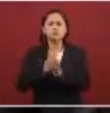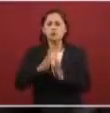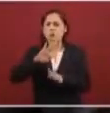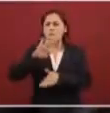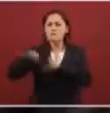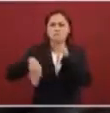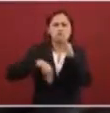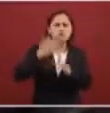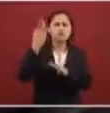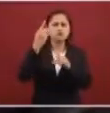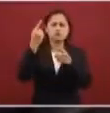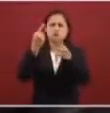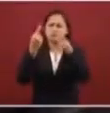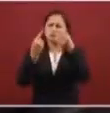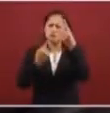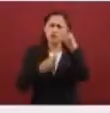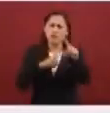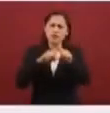Fue cuando